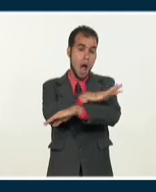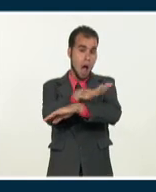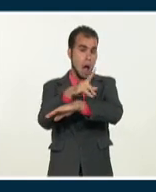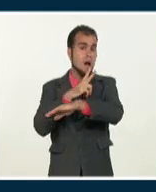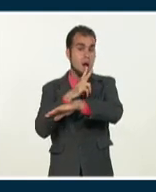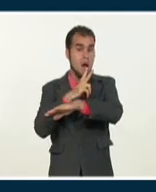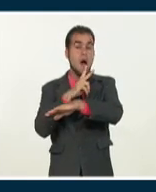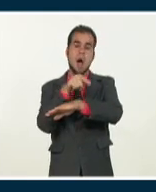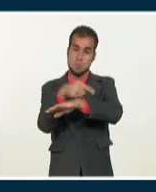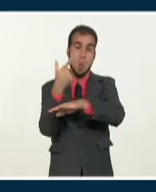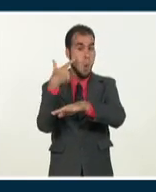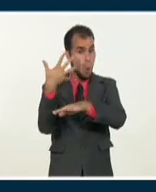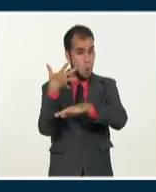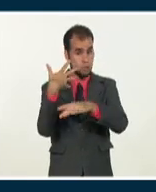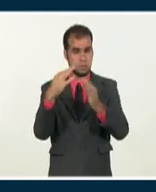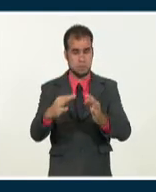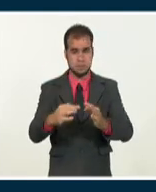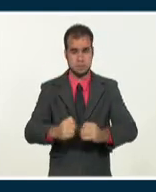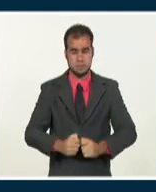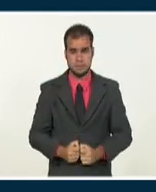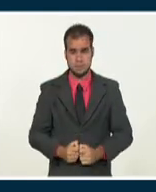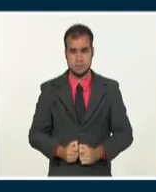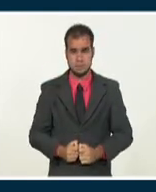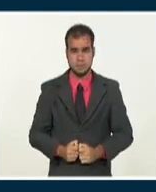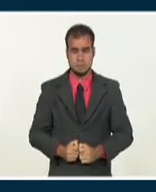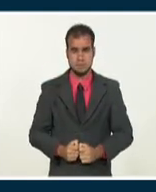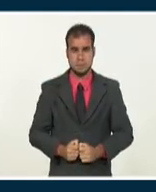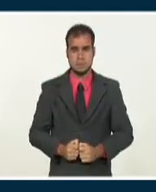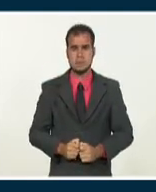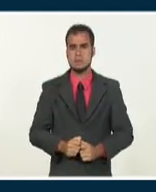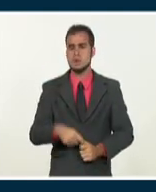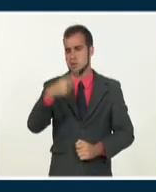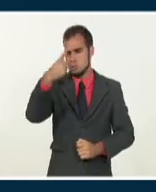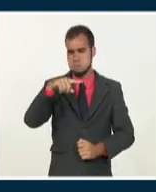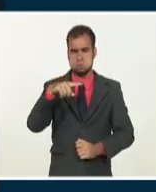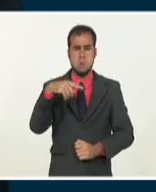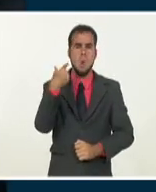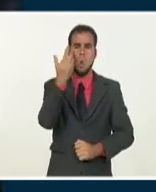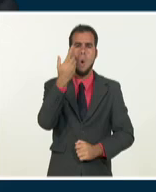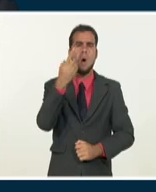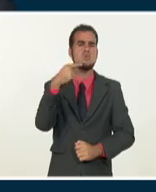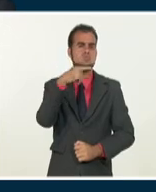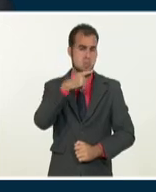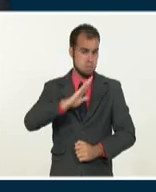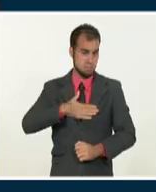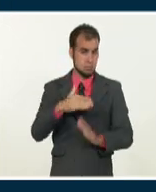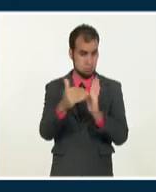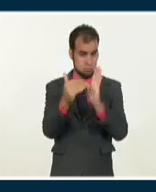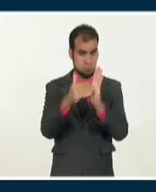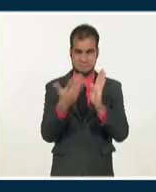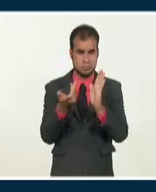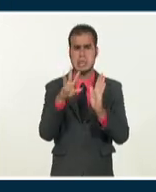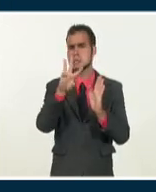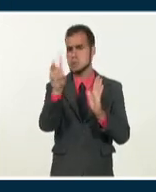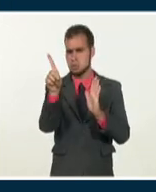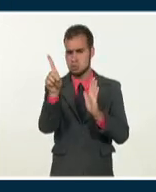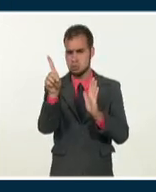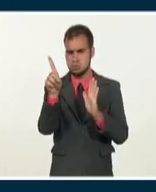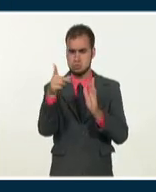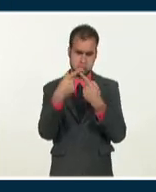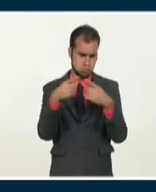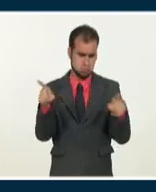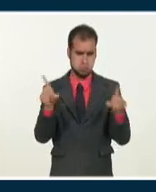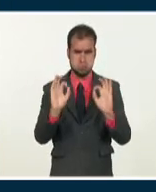zonas del interior, sobre todo del occidente y el centro del país. Para la tarde, valores máximos que estarán por encima de los 31 grados en gran parte del territorio, llegando